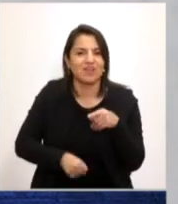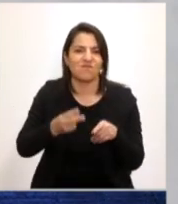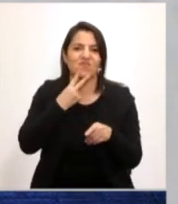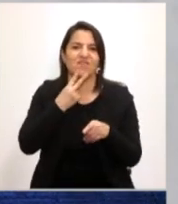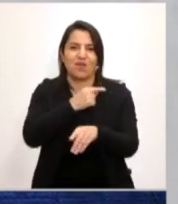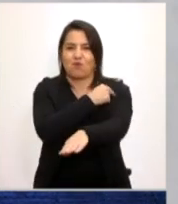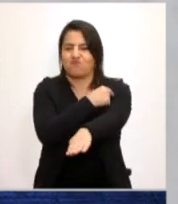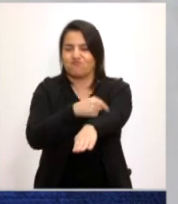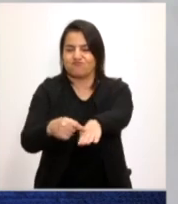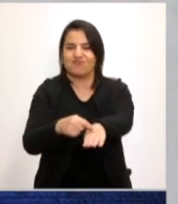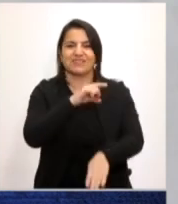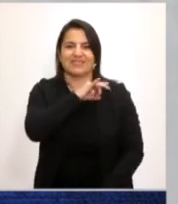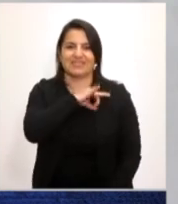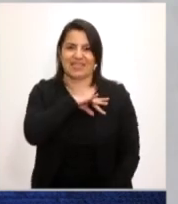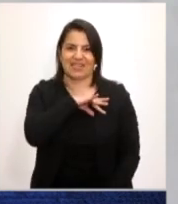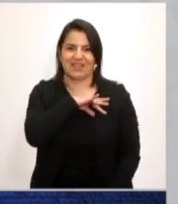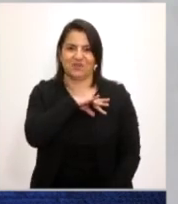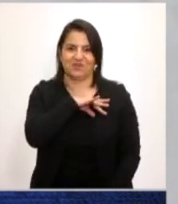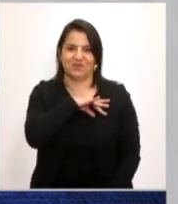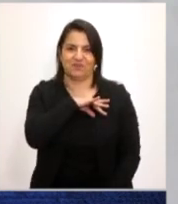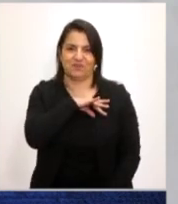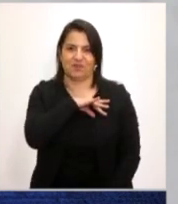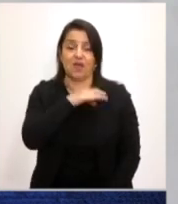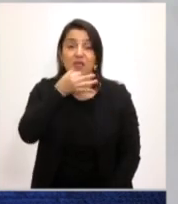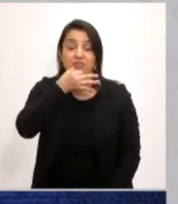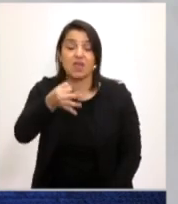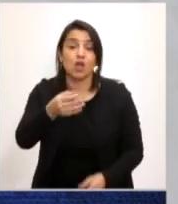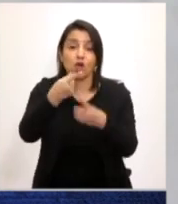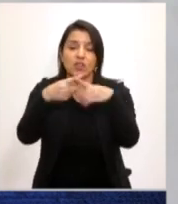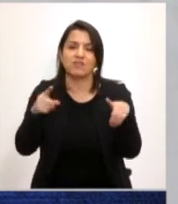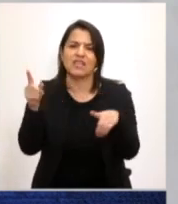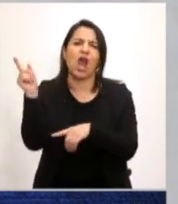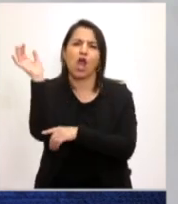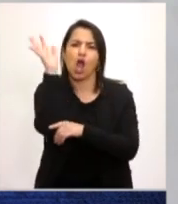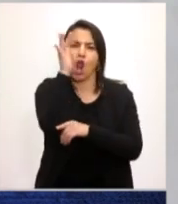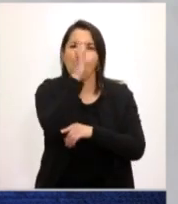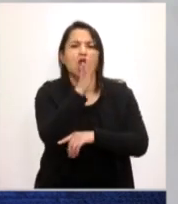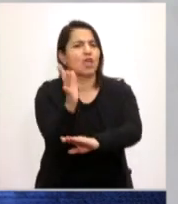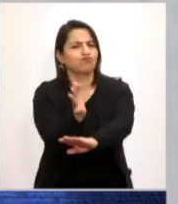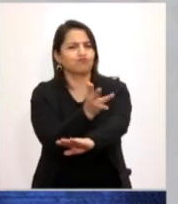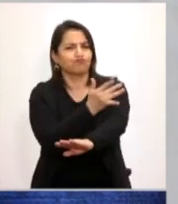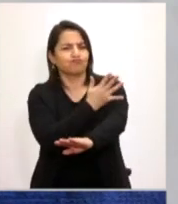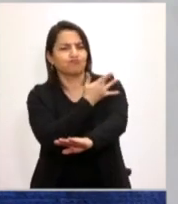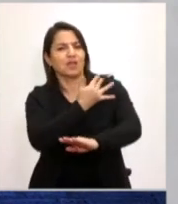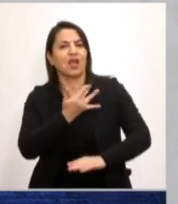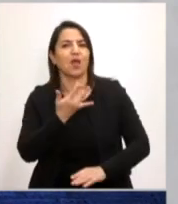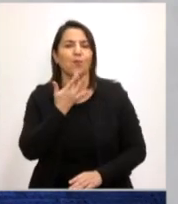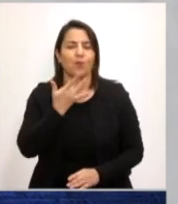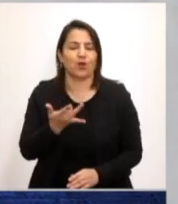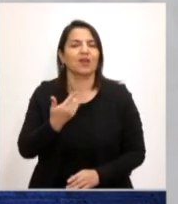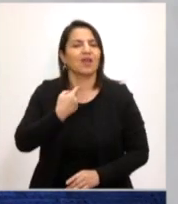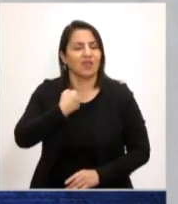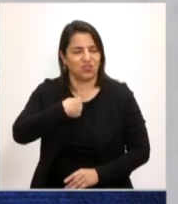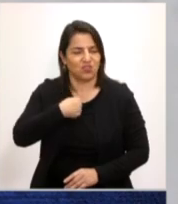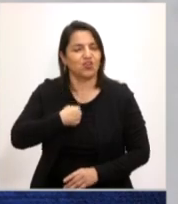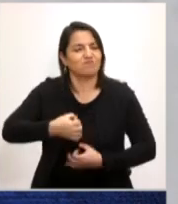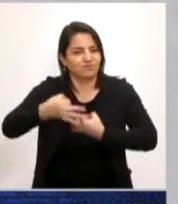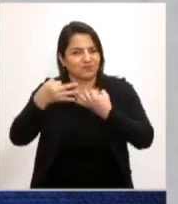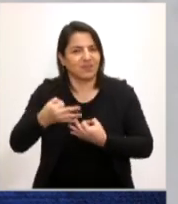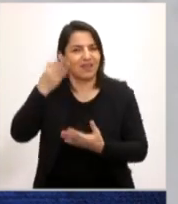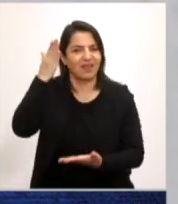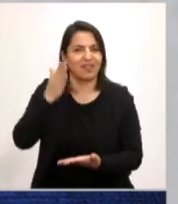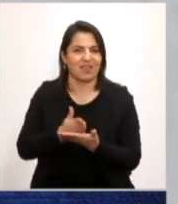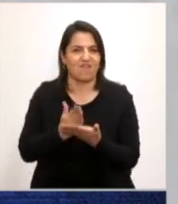es Chile. Y señalo esta diversidad de colores de la que somos portadores porque estoy convencida que debemos